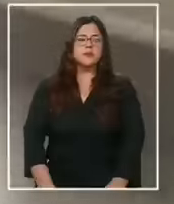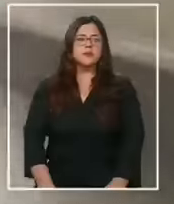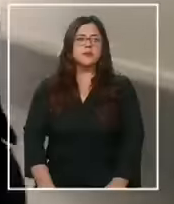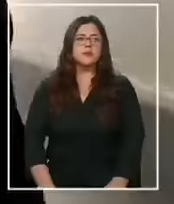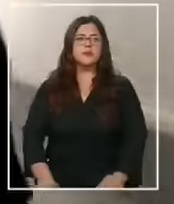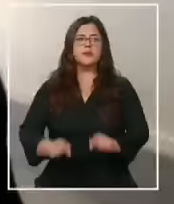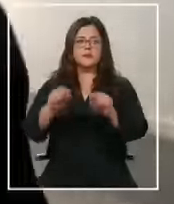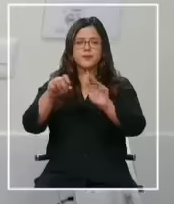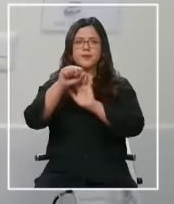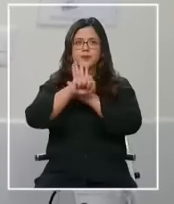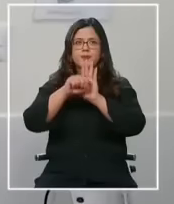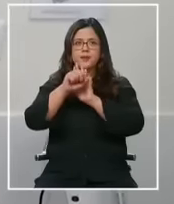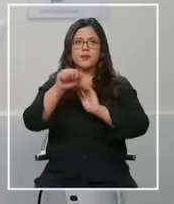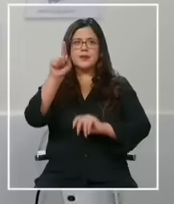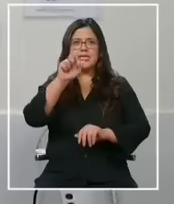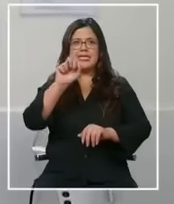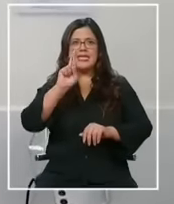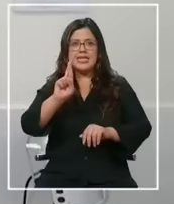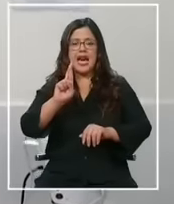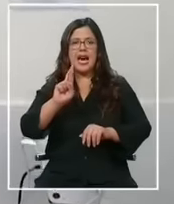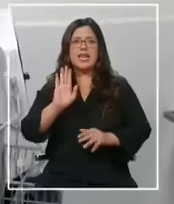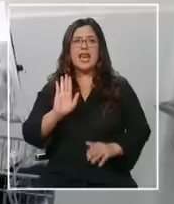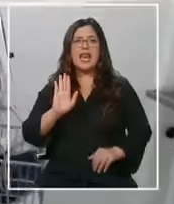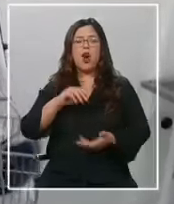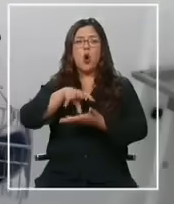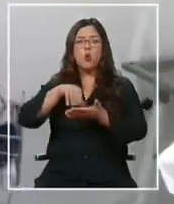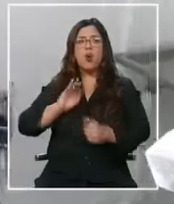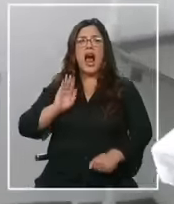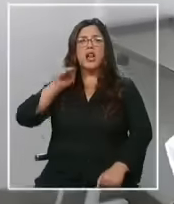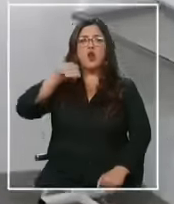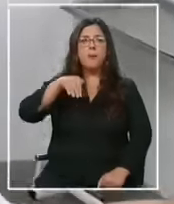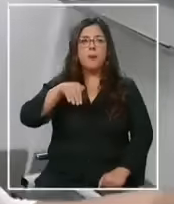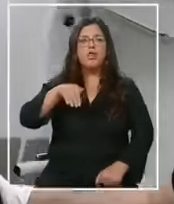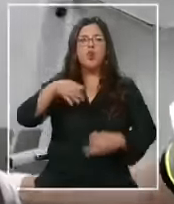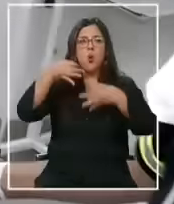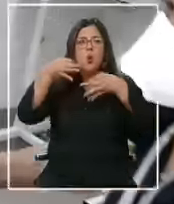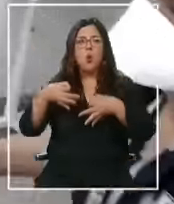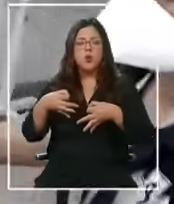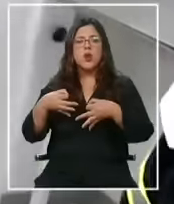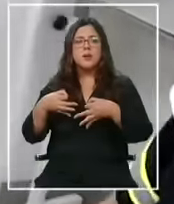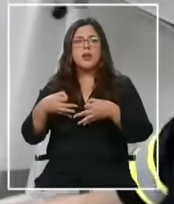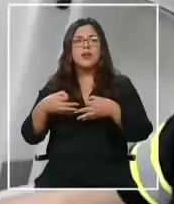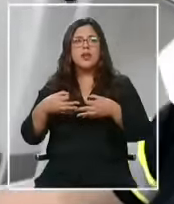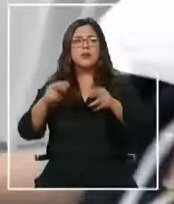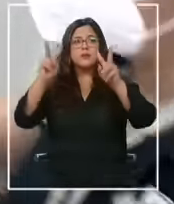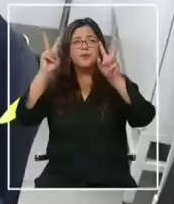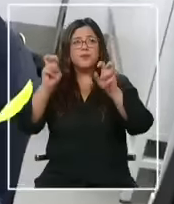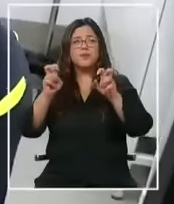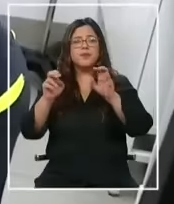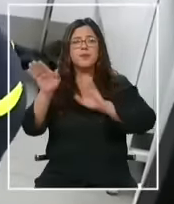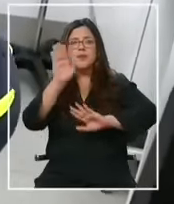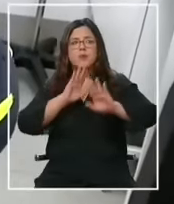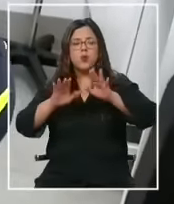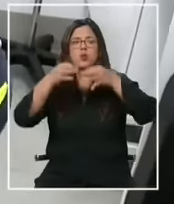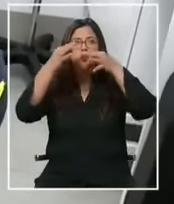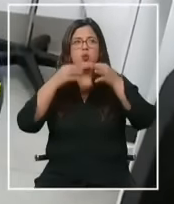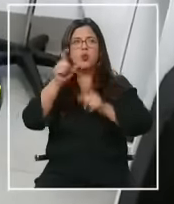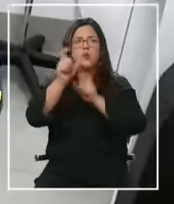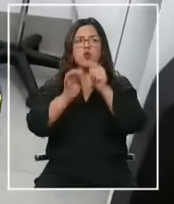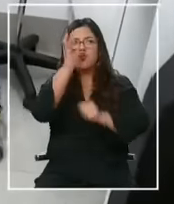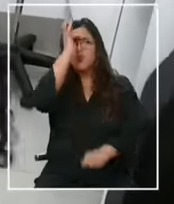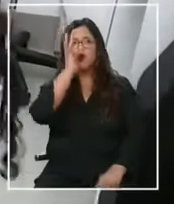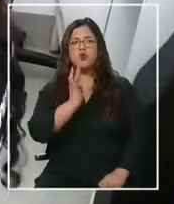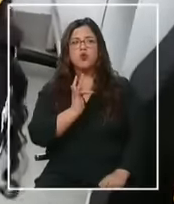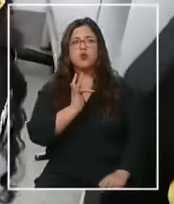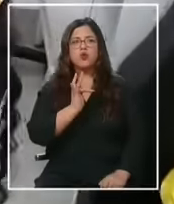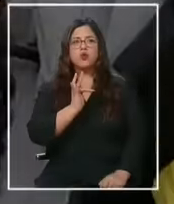Con este video, el SAR La Tortuga de Alto Hospicio quiso visibilizar una inusual medida que debieron tomar para resguardar la seguridad de sus